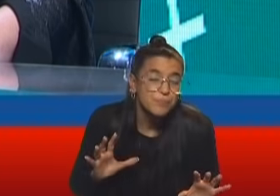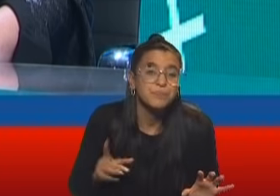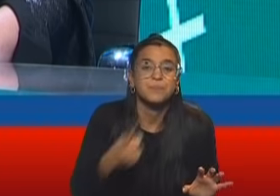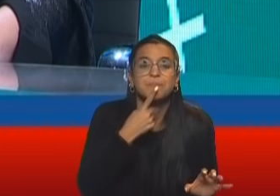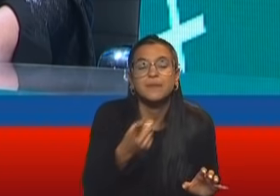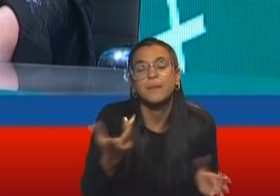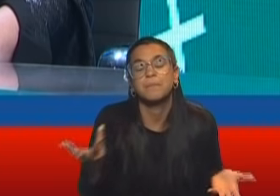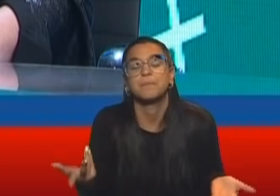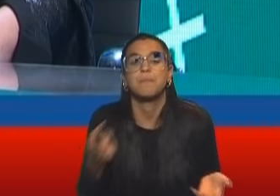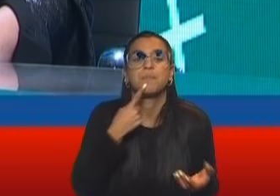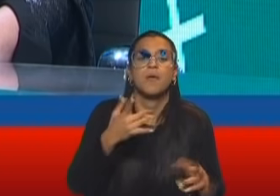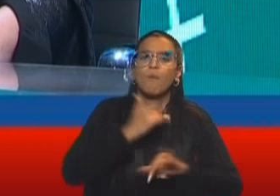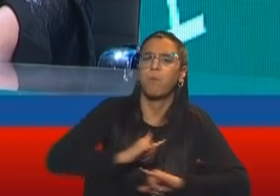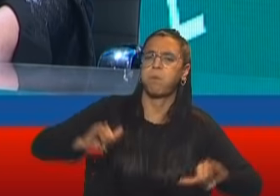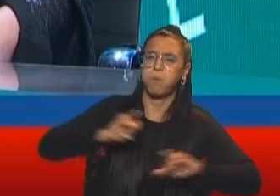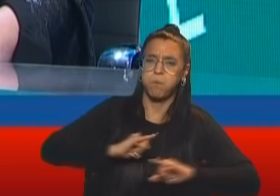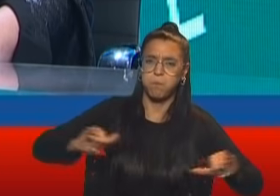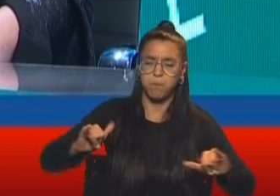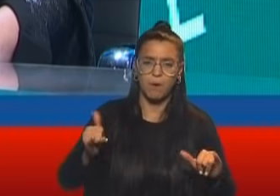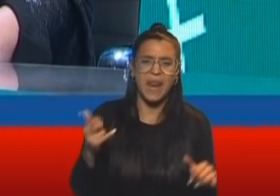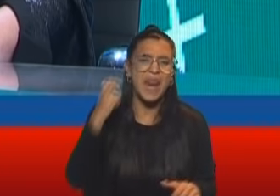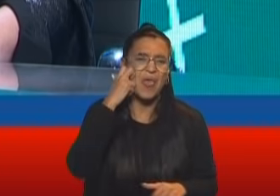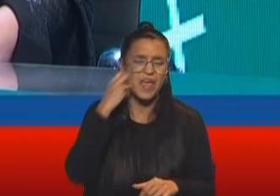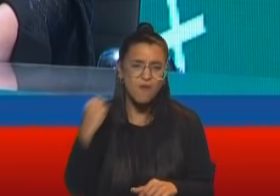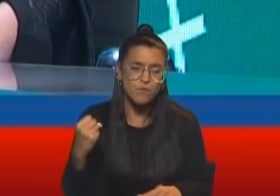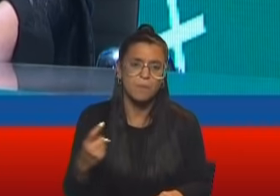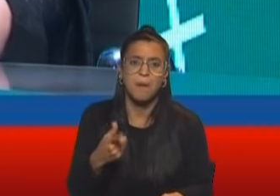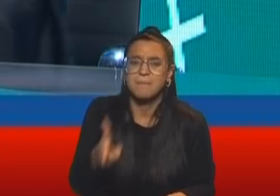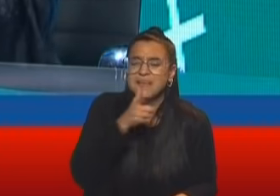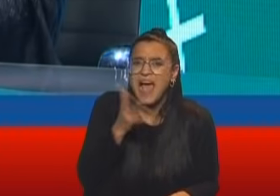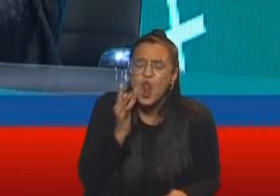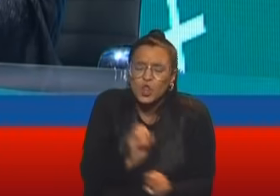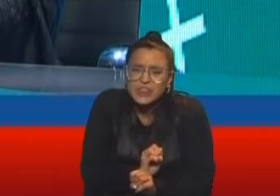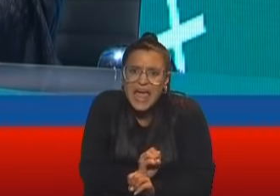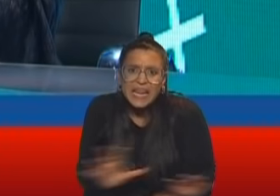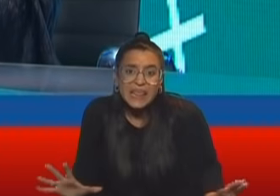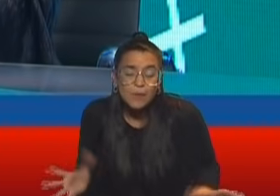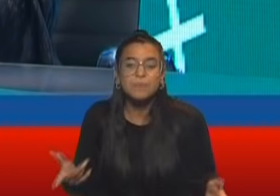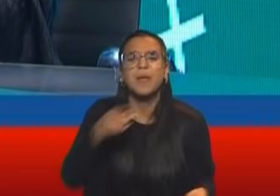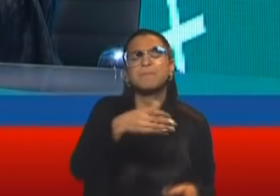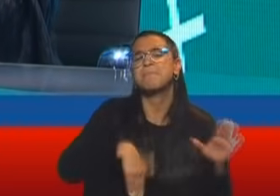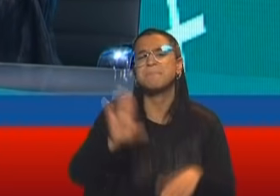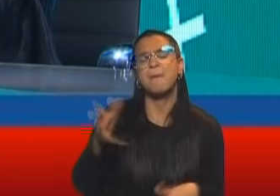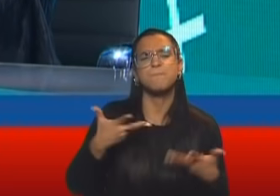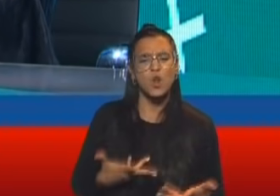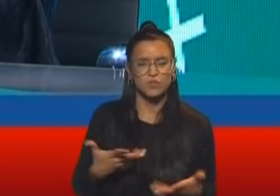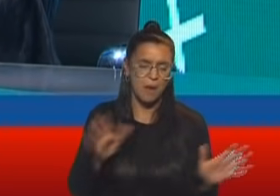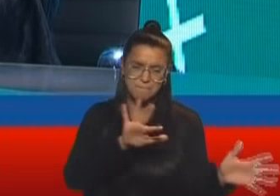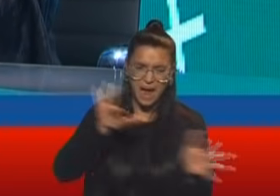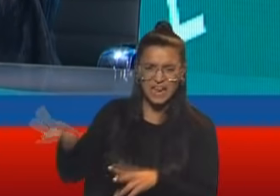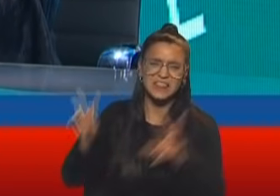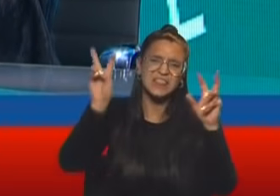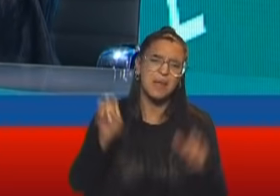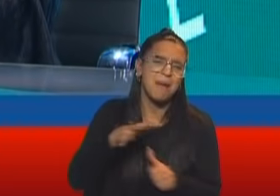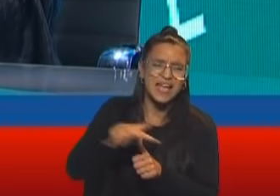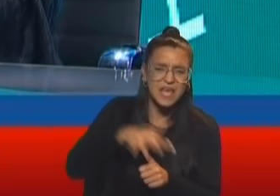los medios muy radicalizados y parece que hubieran dicho algo terrible. ¿Sabes qué? Lo que más me molestó de eso, independientemente de la cuestión de género,